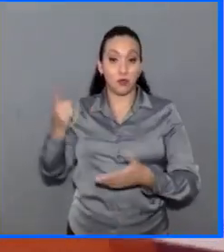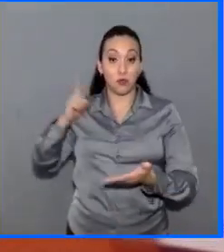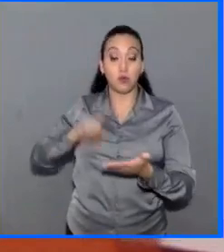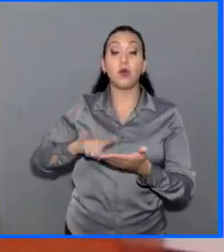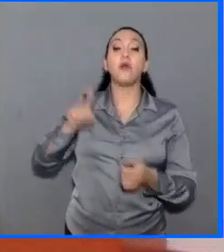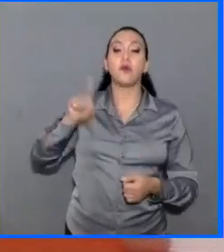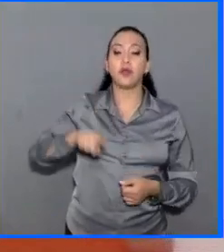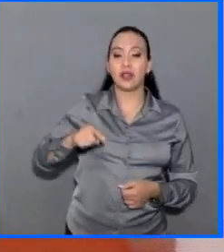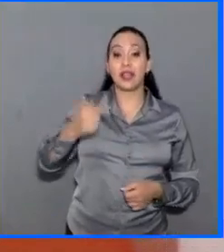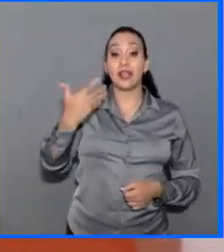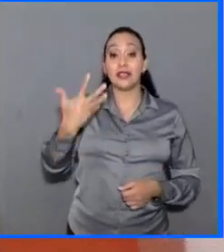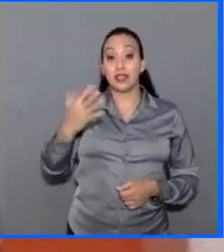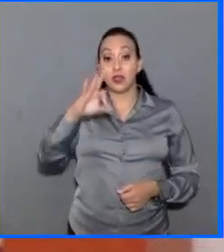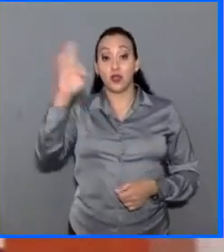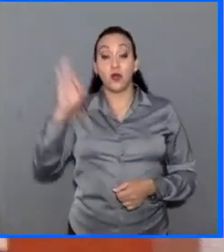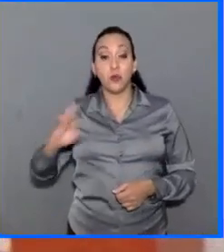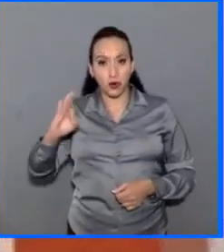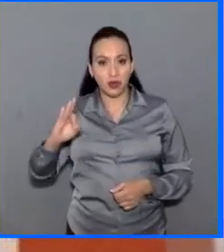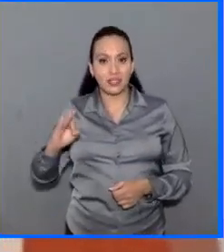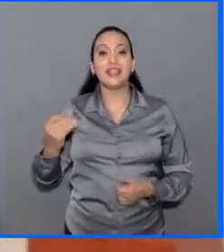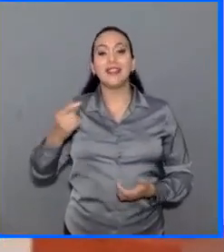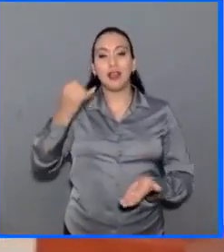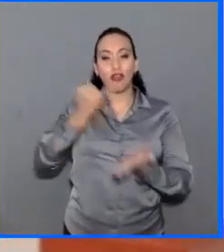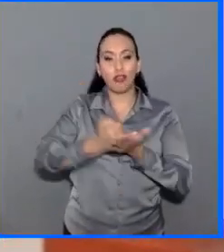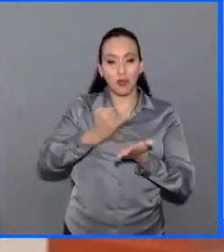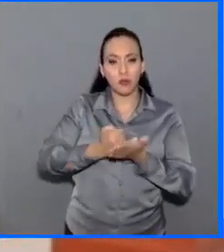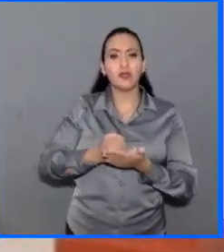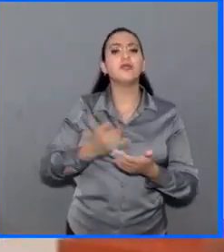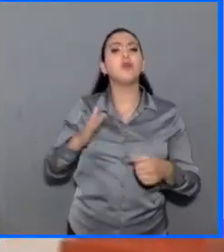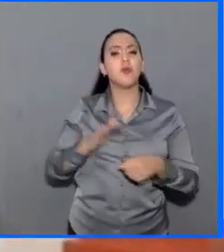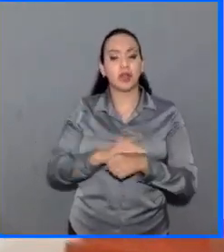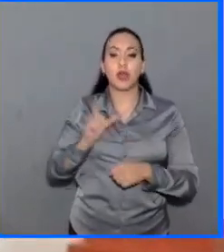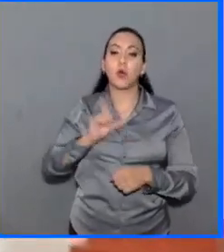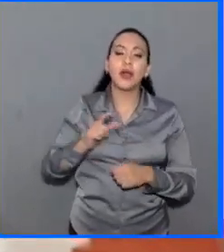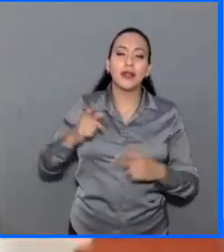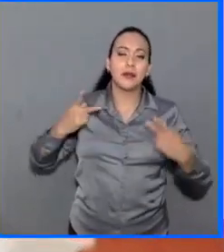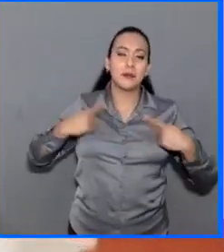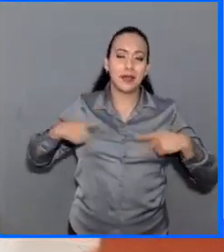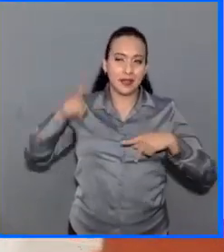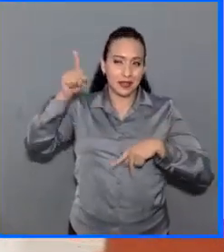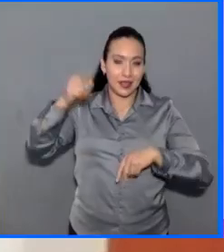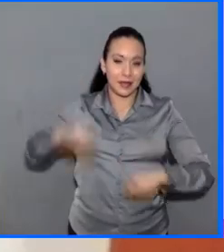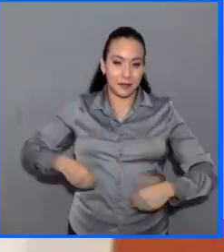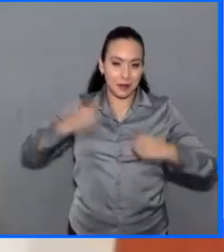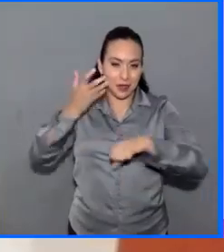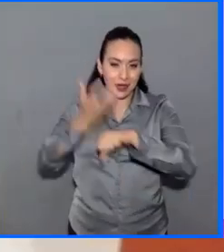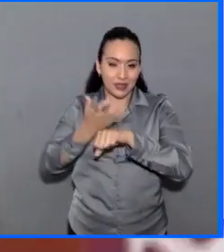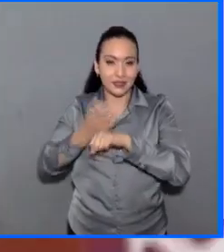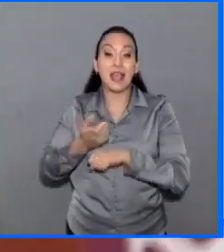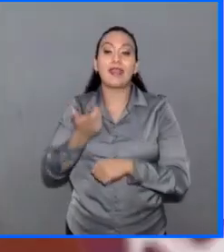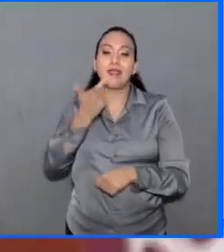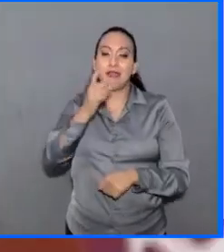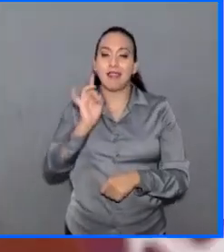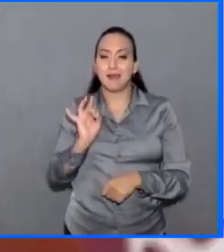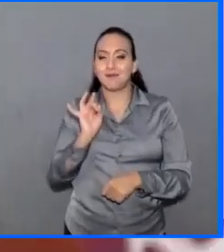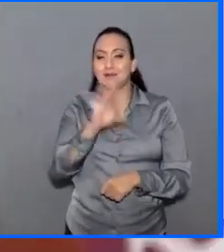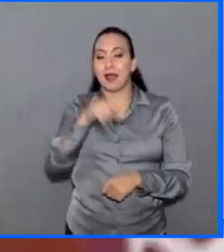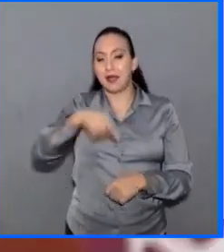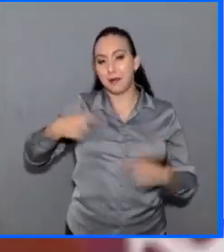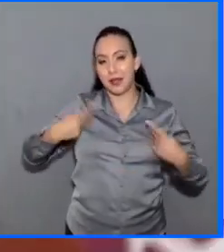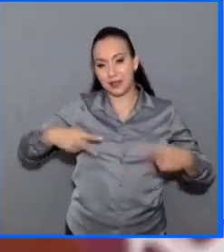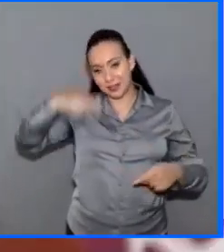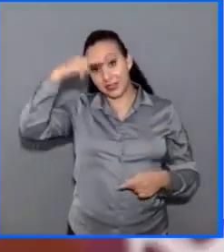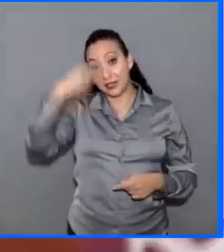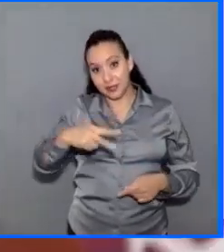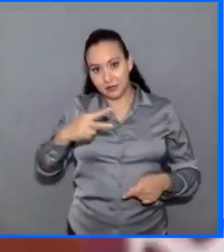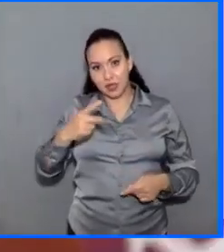a las remesas que envían trabajadores migrantes a sus países de origen, que ya fue aprobada en un comité de la Cámara Baja.